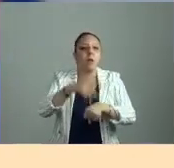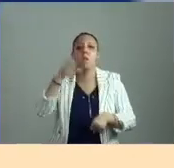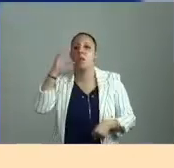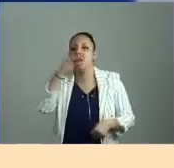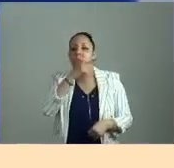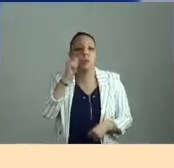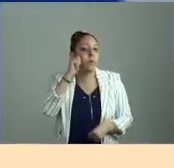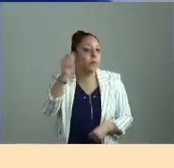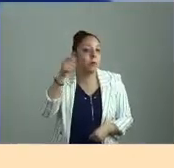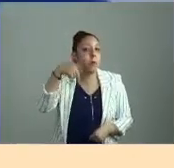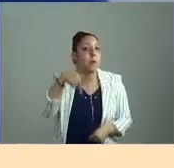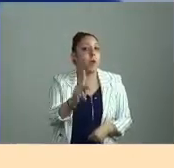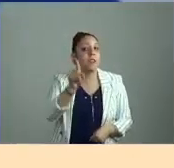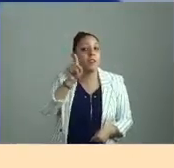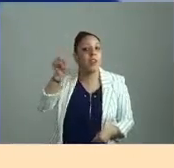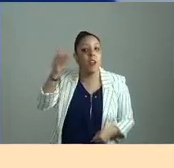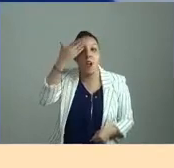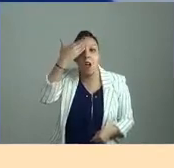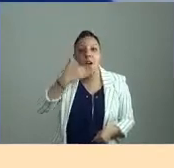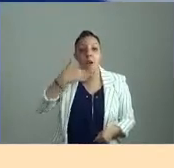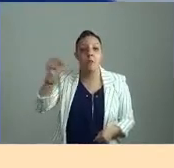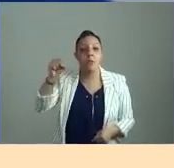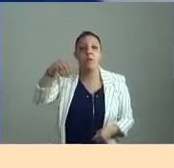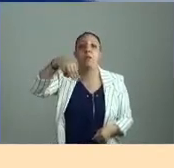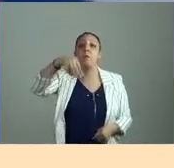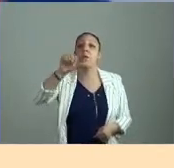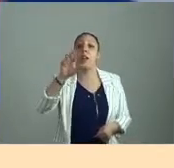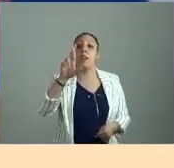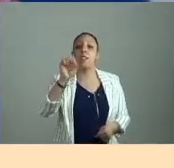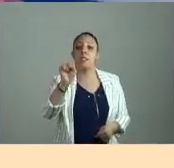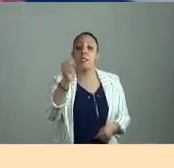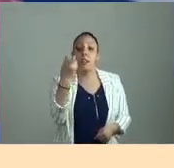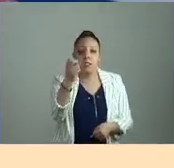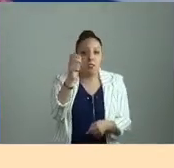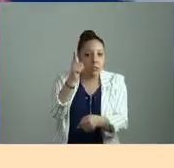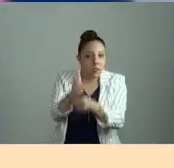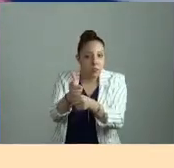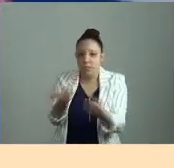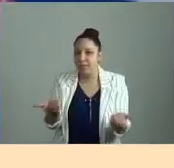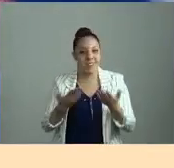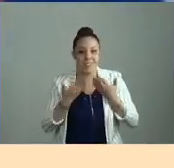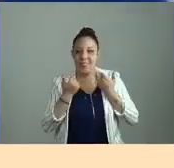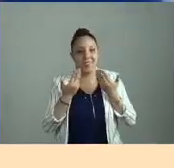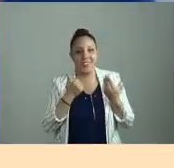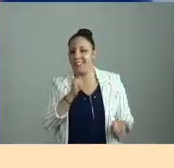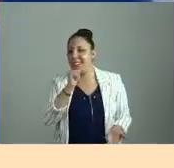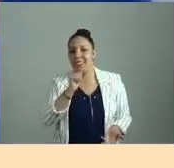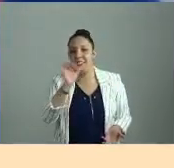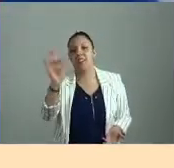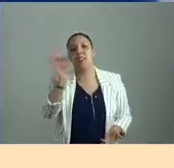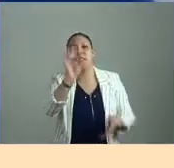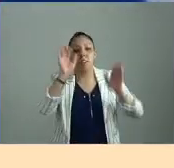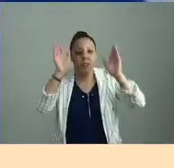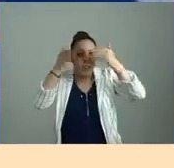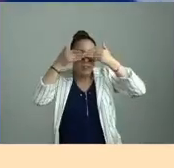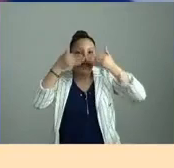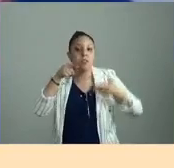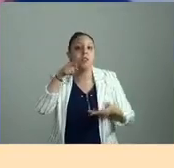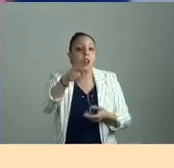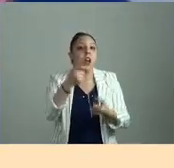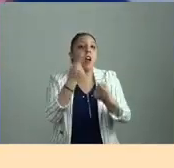bueno marx ha visto la esclavitud la colonización humanos son temáticas